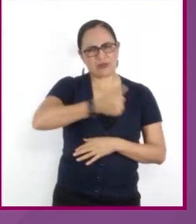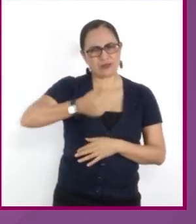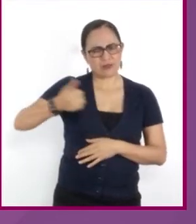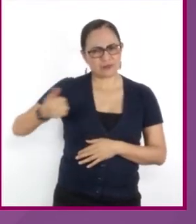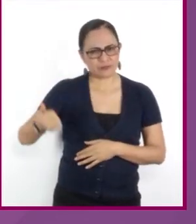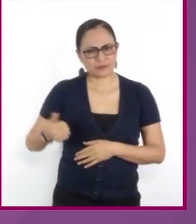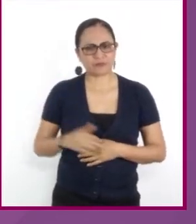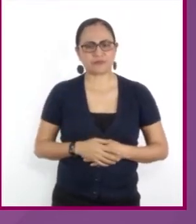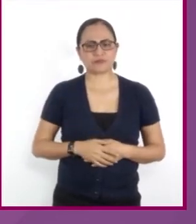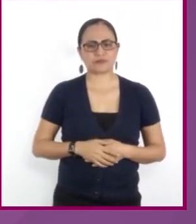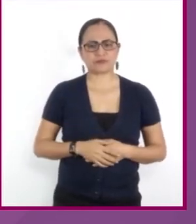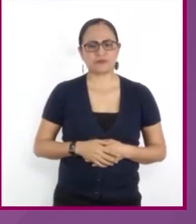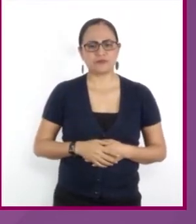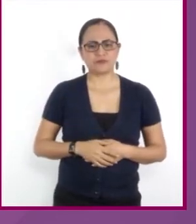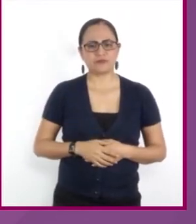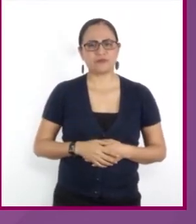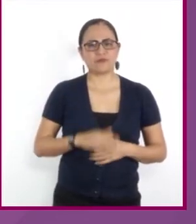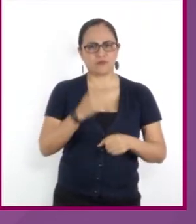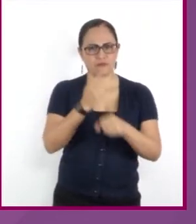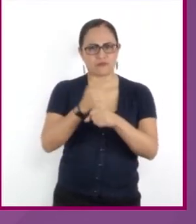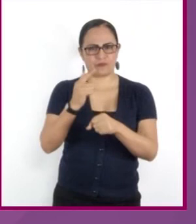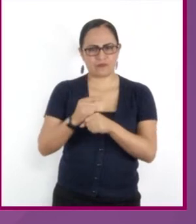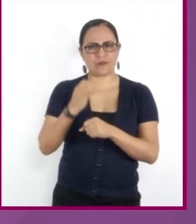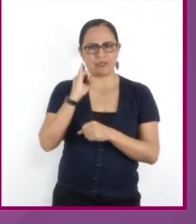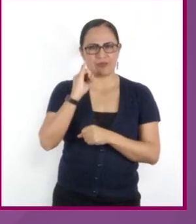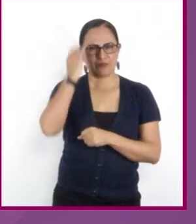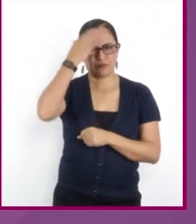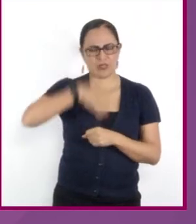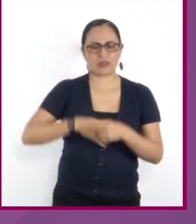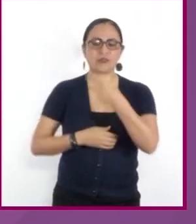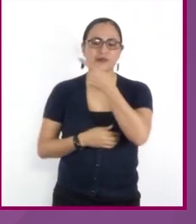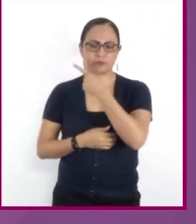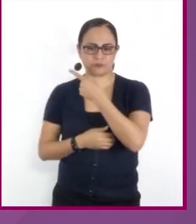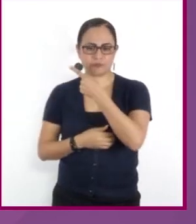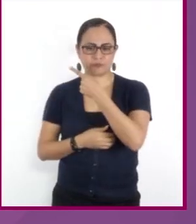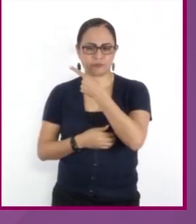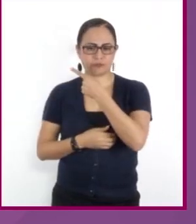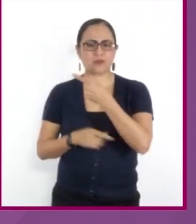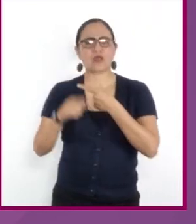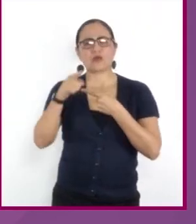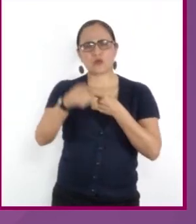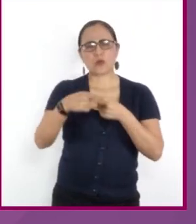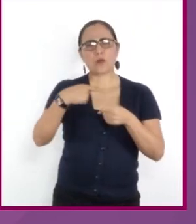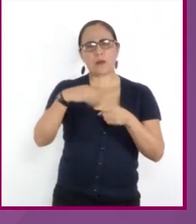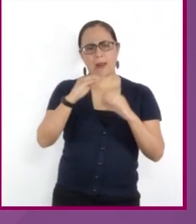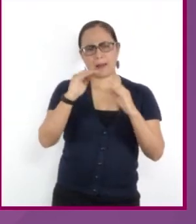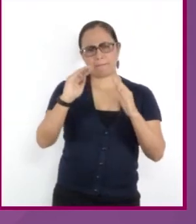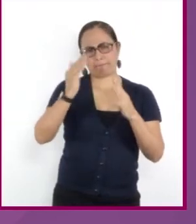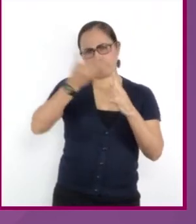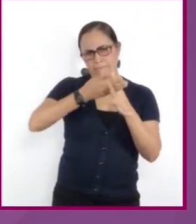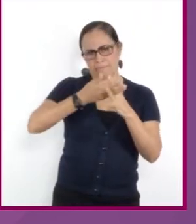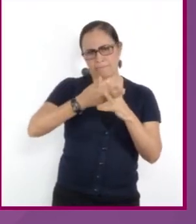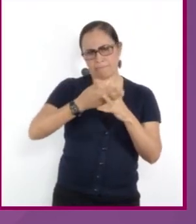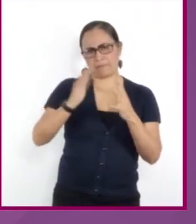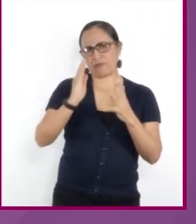líquido presentados en la siguiente imagen, ¿qué líquido esperas que se encuentre a la mitad de la